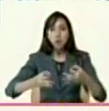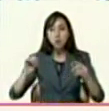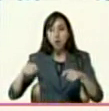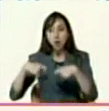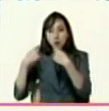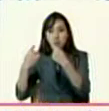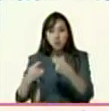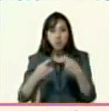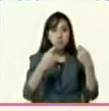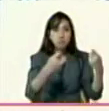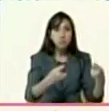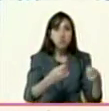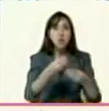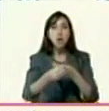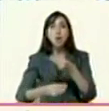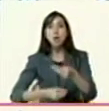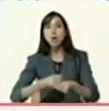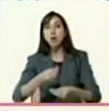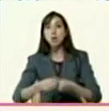efectuadas